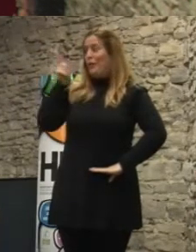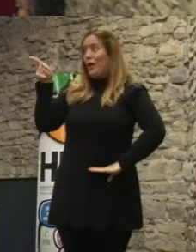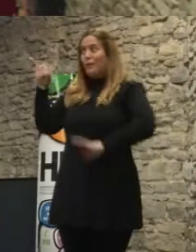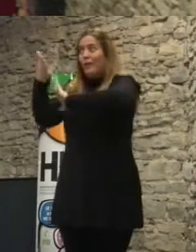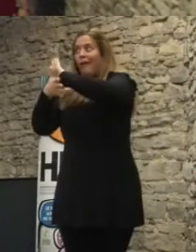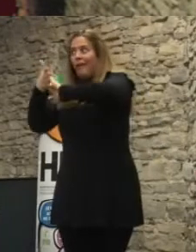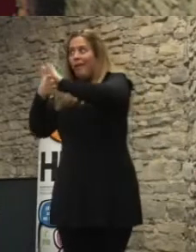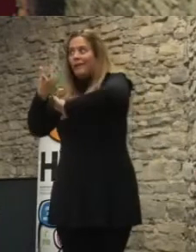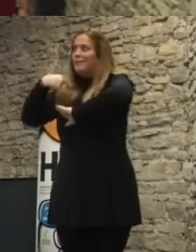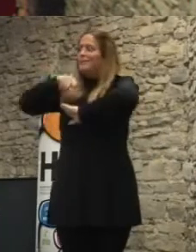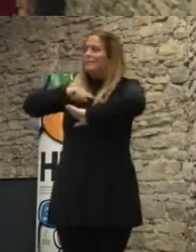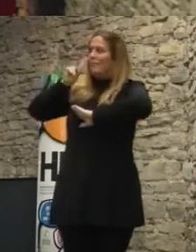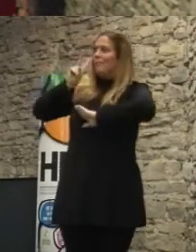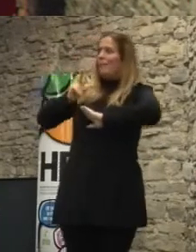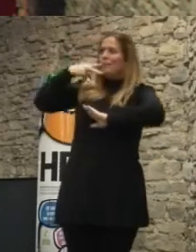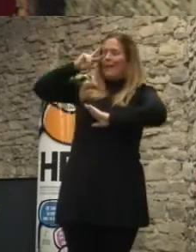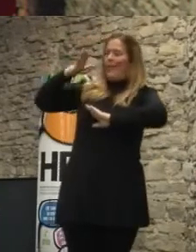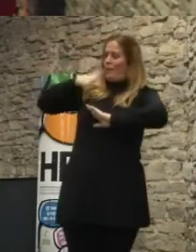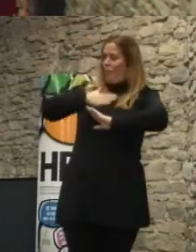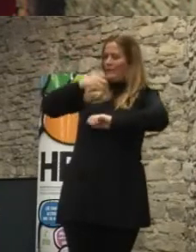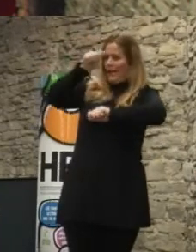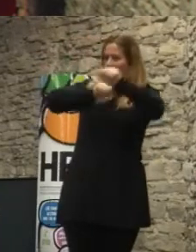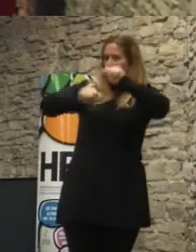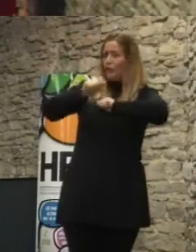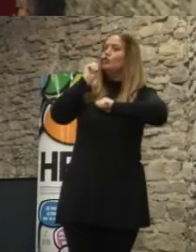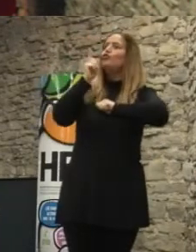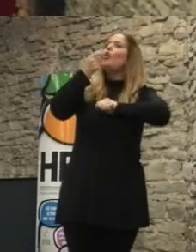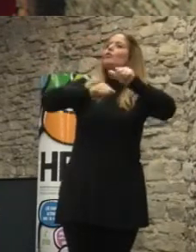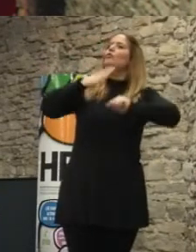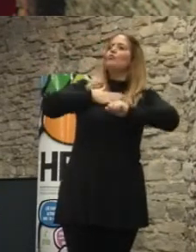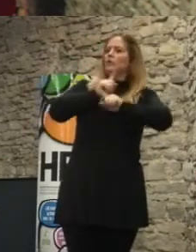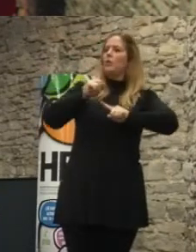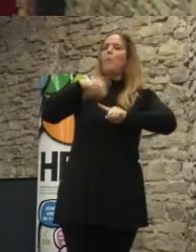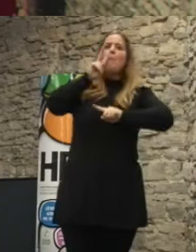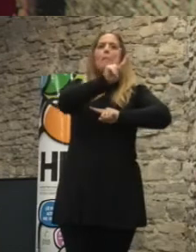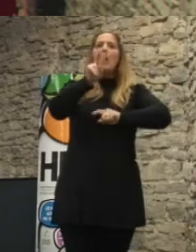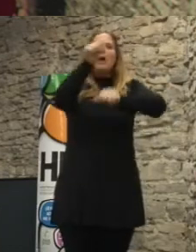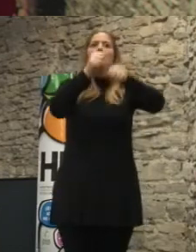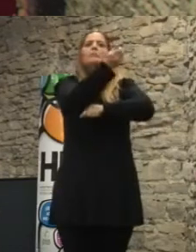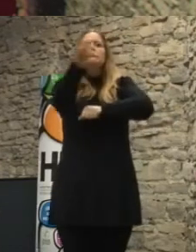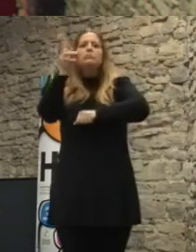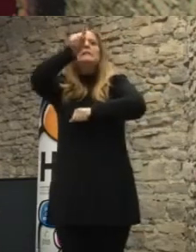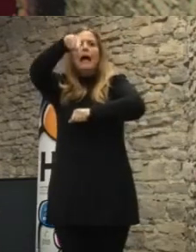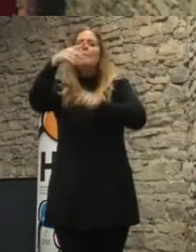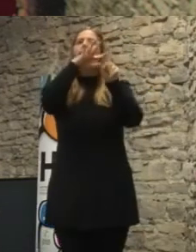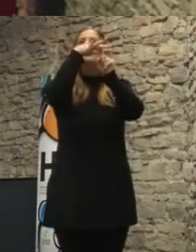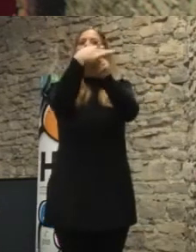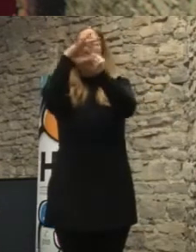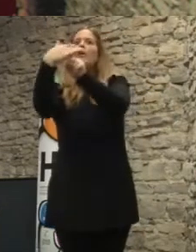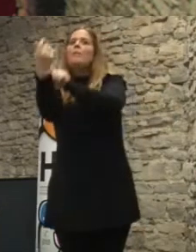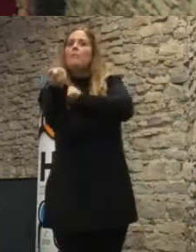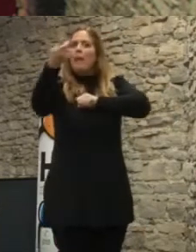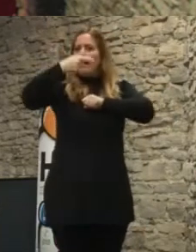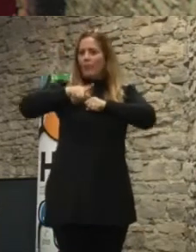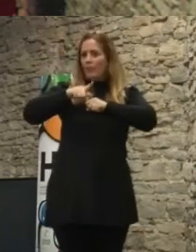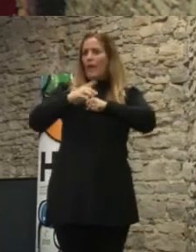asociaciones, no solamente culturales, no solamente la nuestra, pero en otras. Y yo me pregunto,